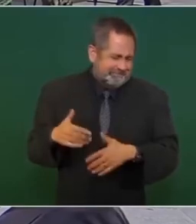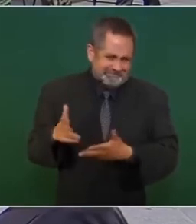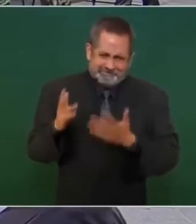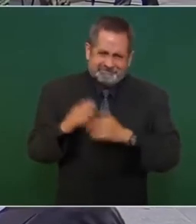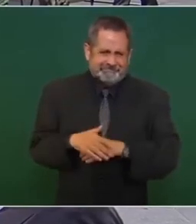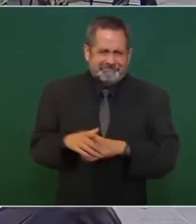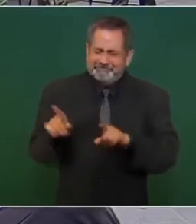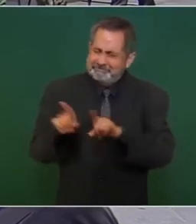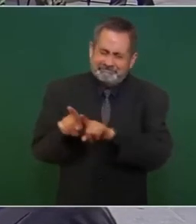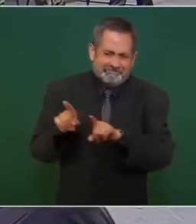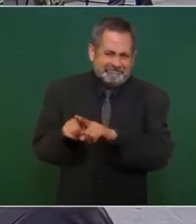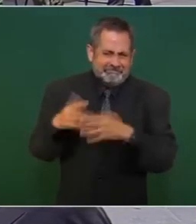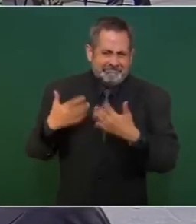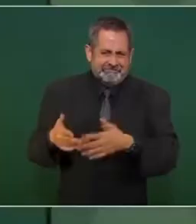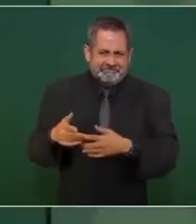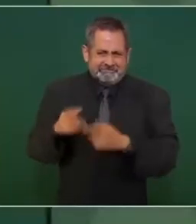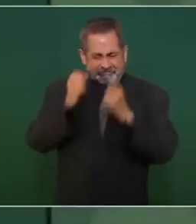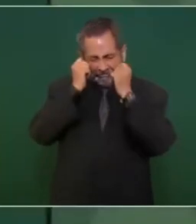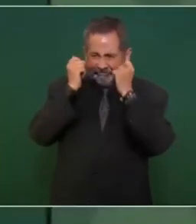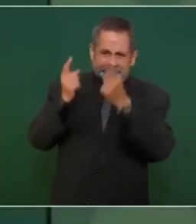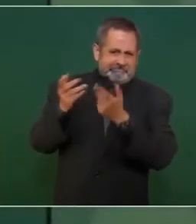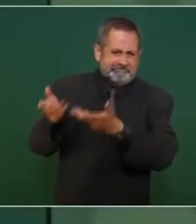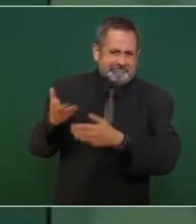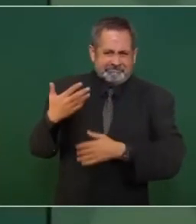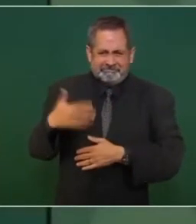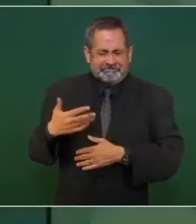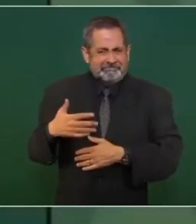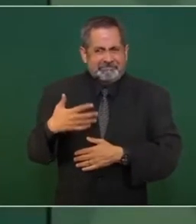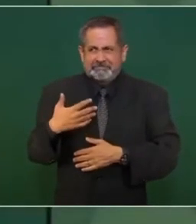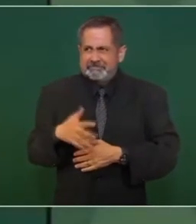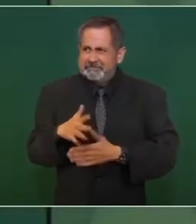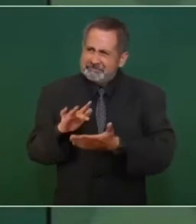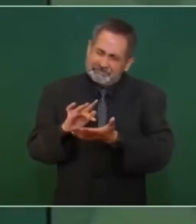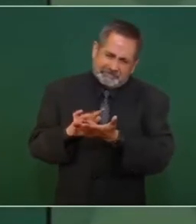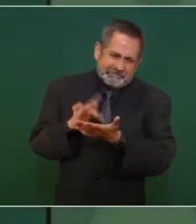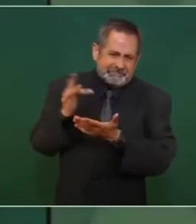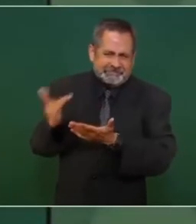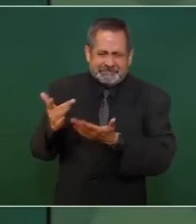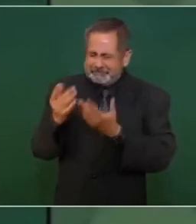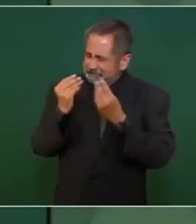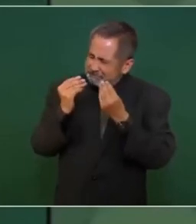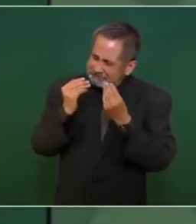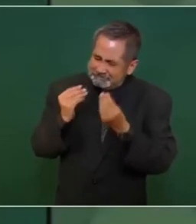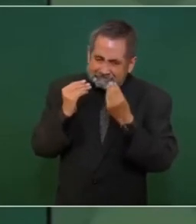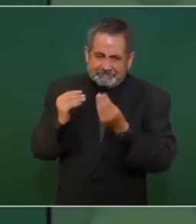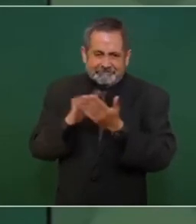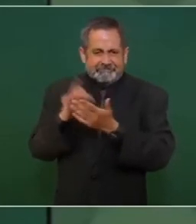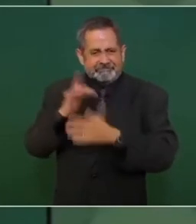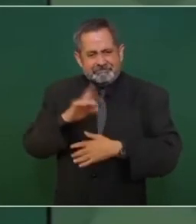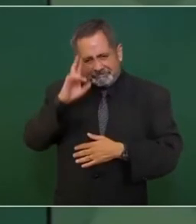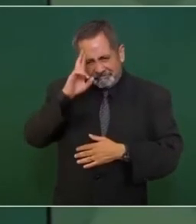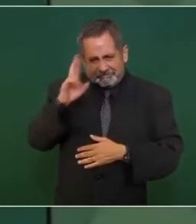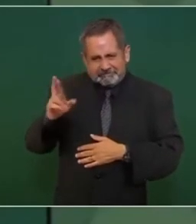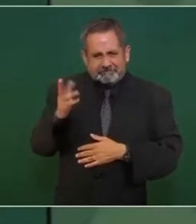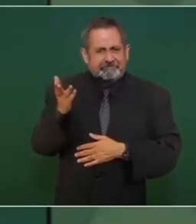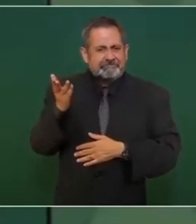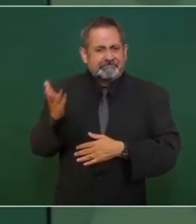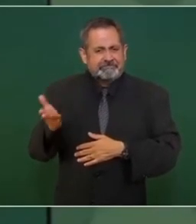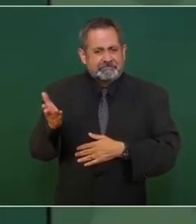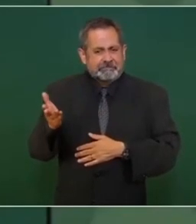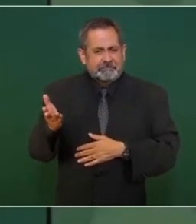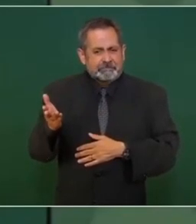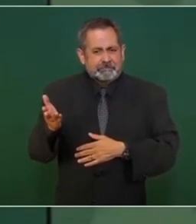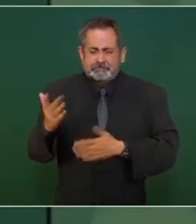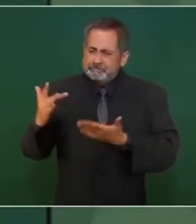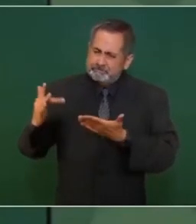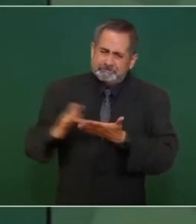Lo mismo, no saben lo que agradezco, respeto,